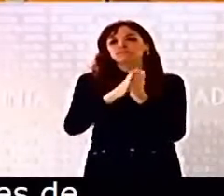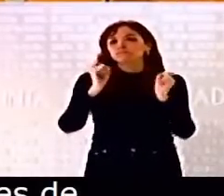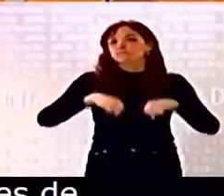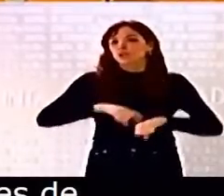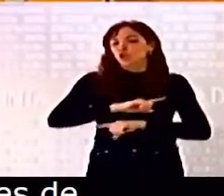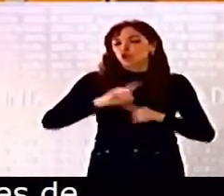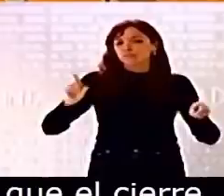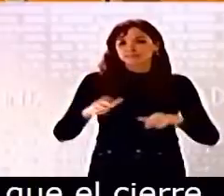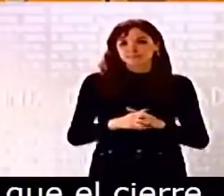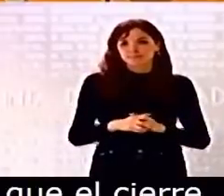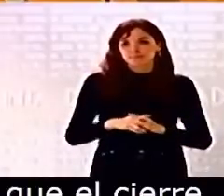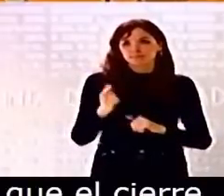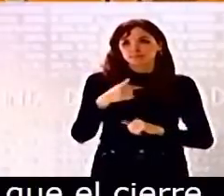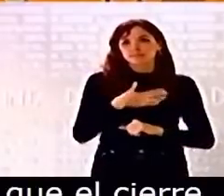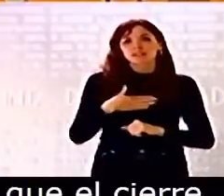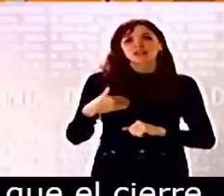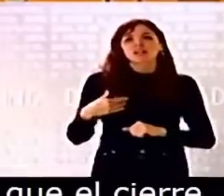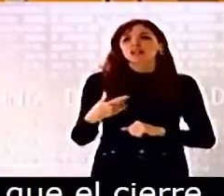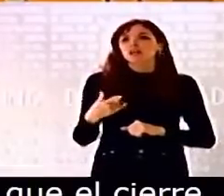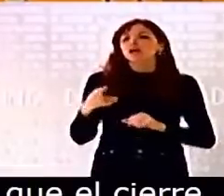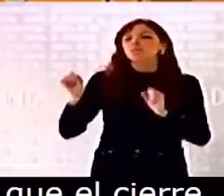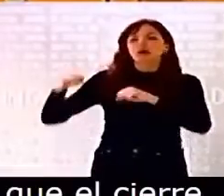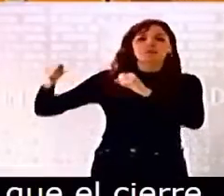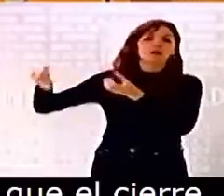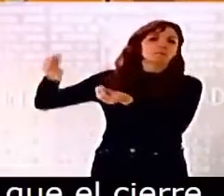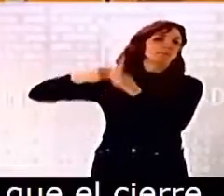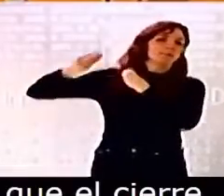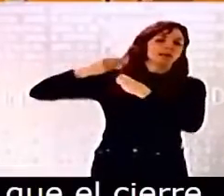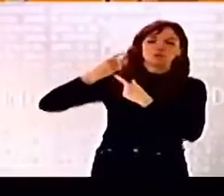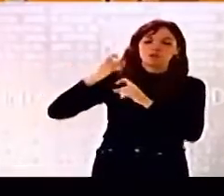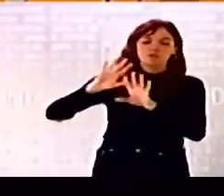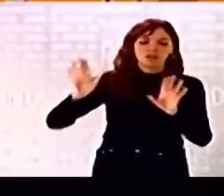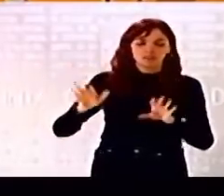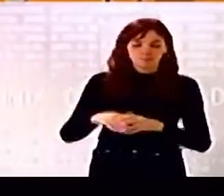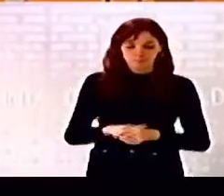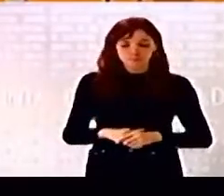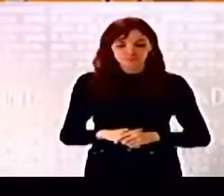está. Las entidades No necesito más.